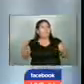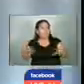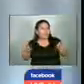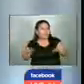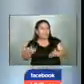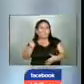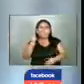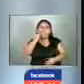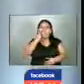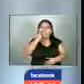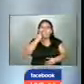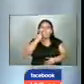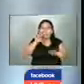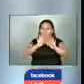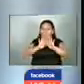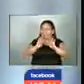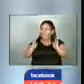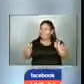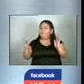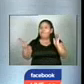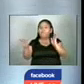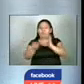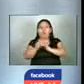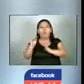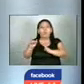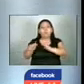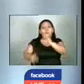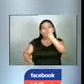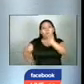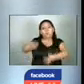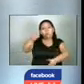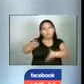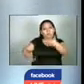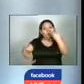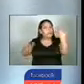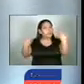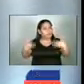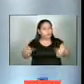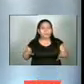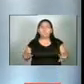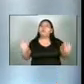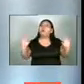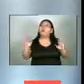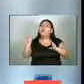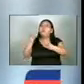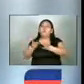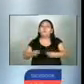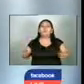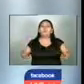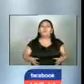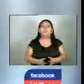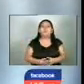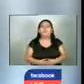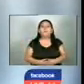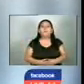de lámina a donde se registró este fuerte incendio que ya fue sofocado.